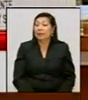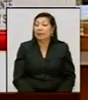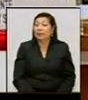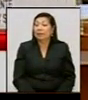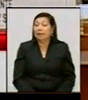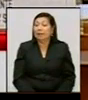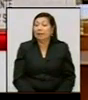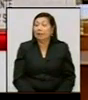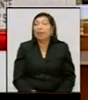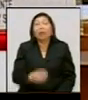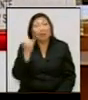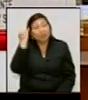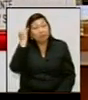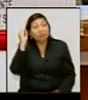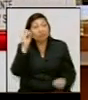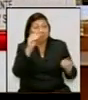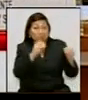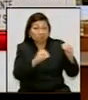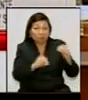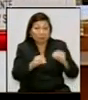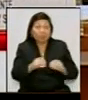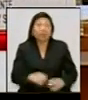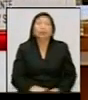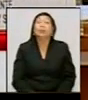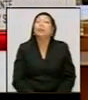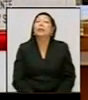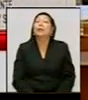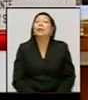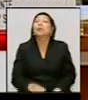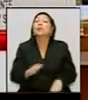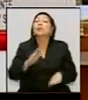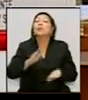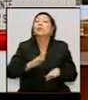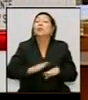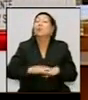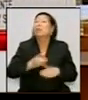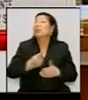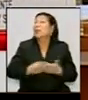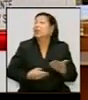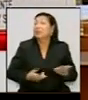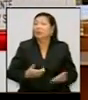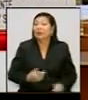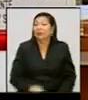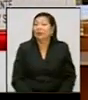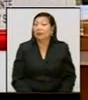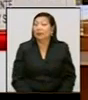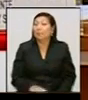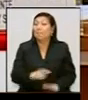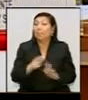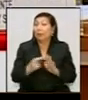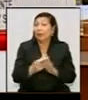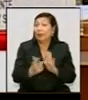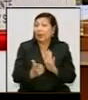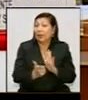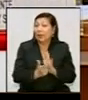no el aporte técnico respecto sobre el proyecto de la